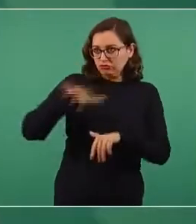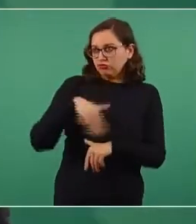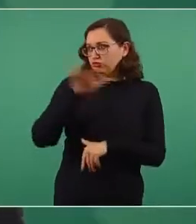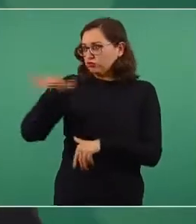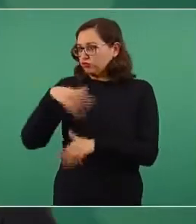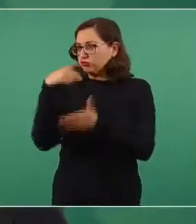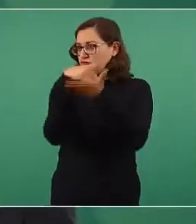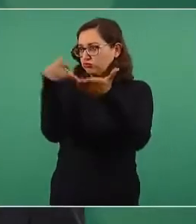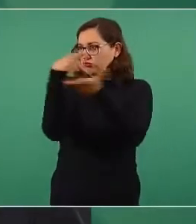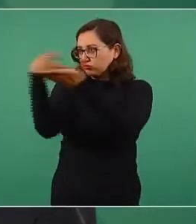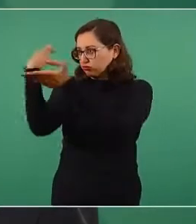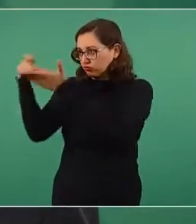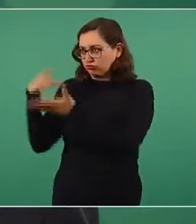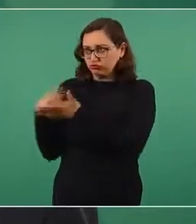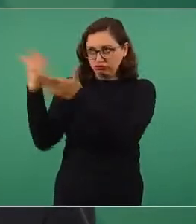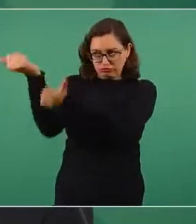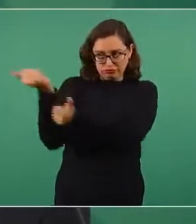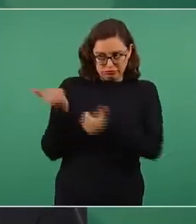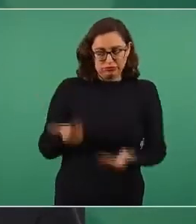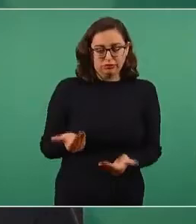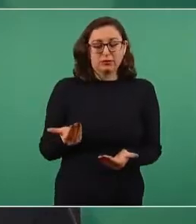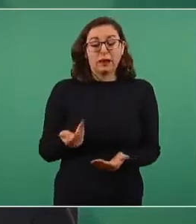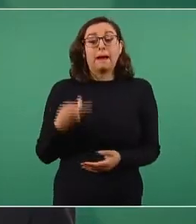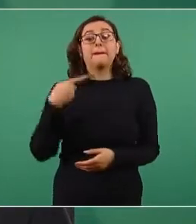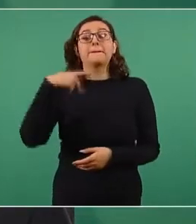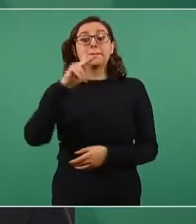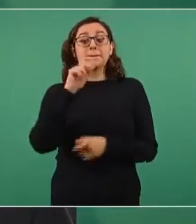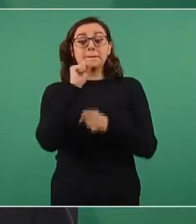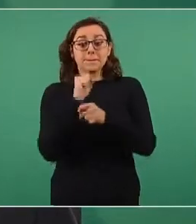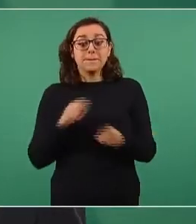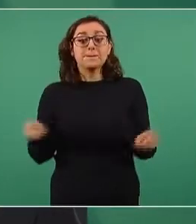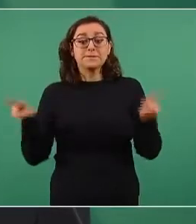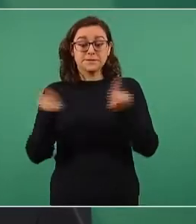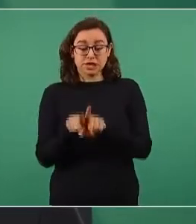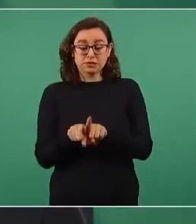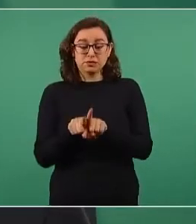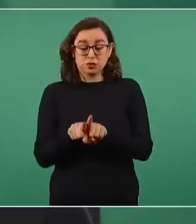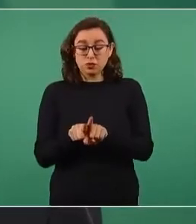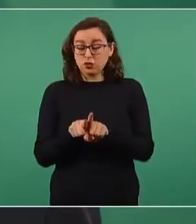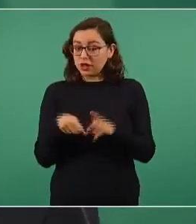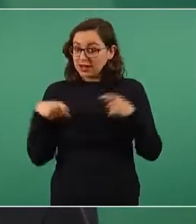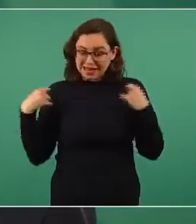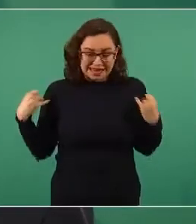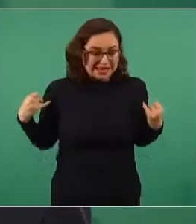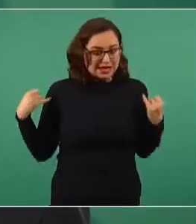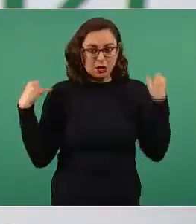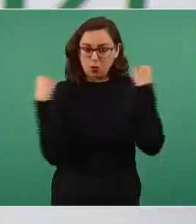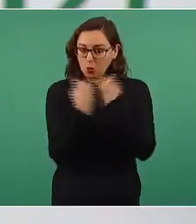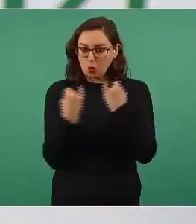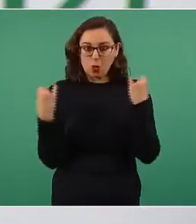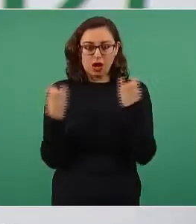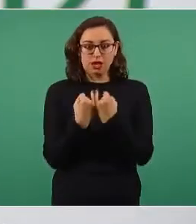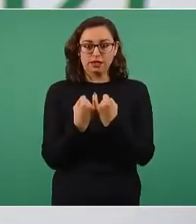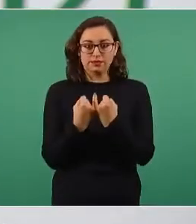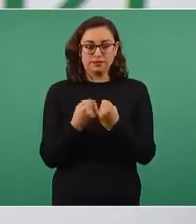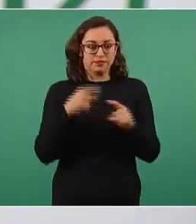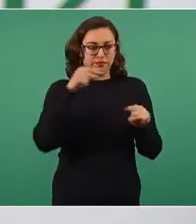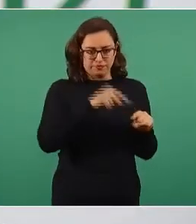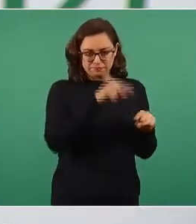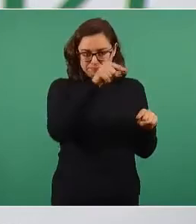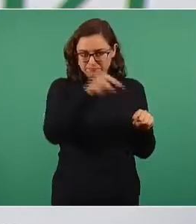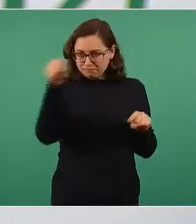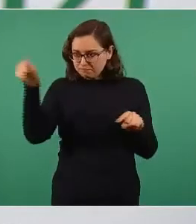presidente ordenó que se hiciera un programa parecido, similar, para las